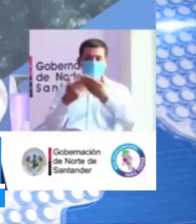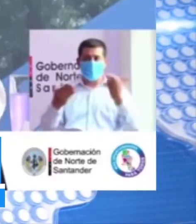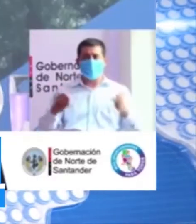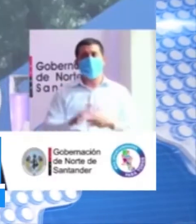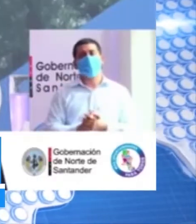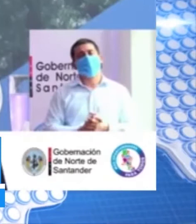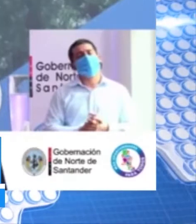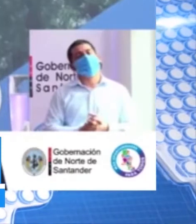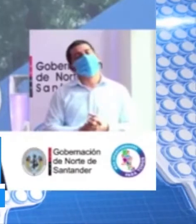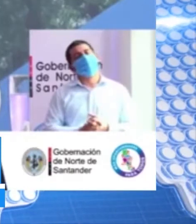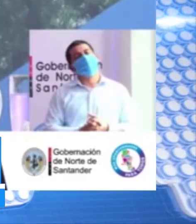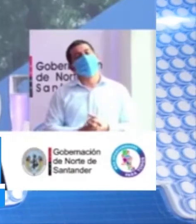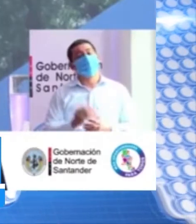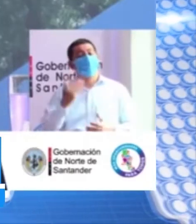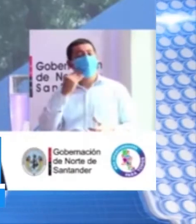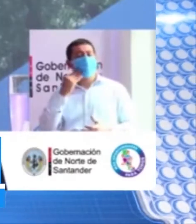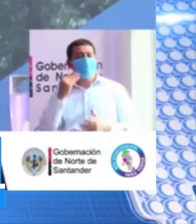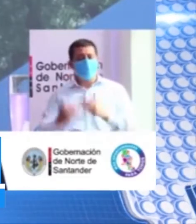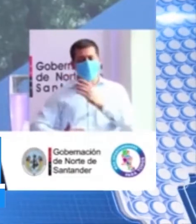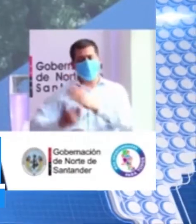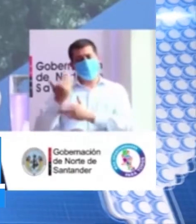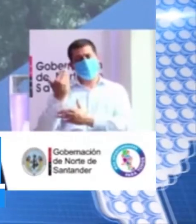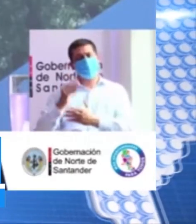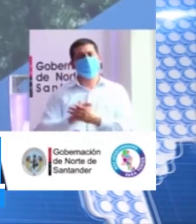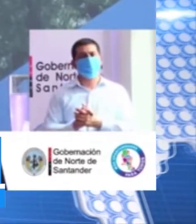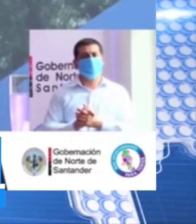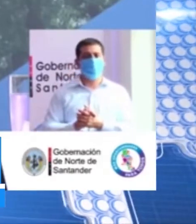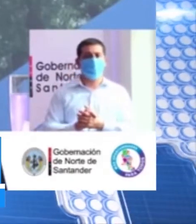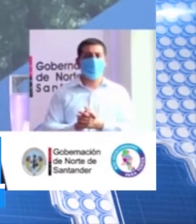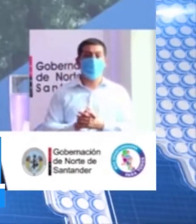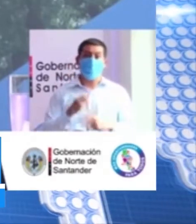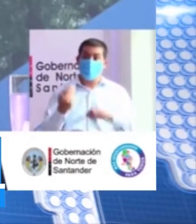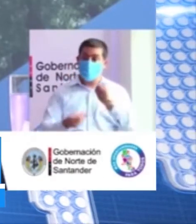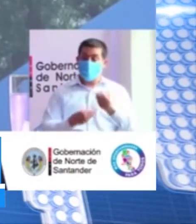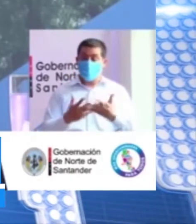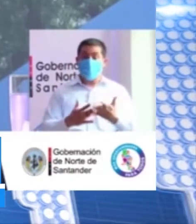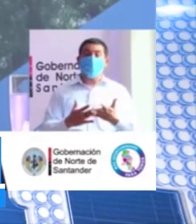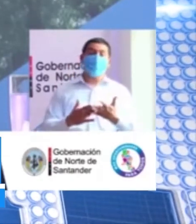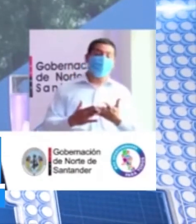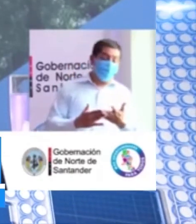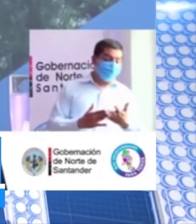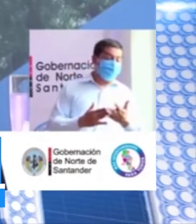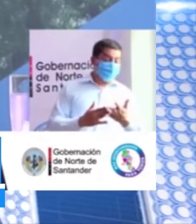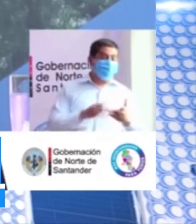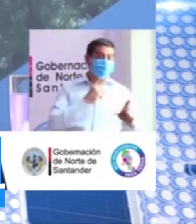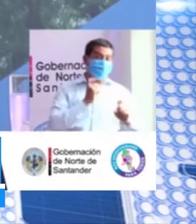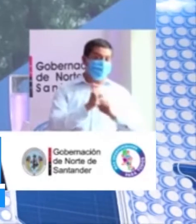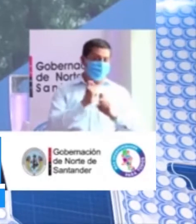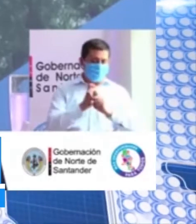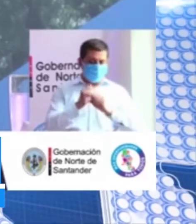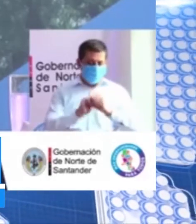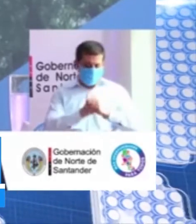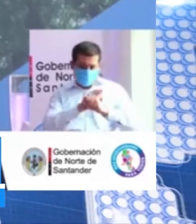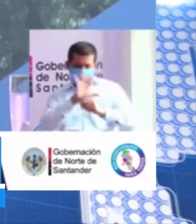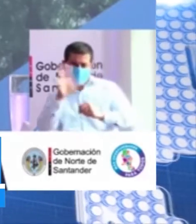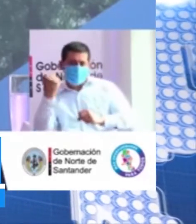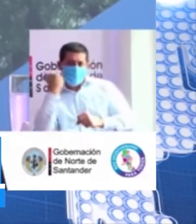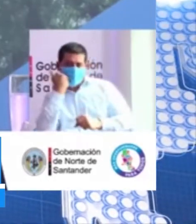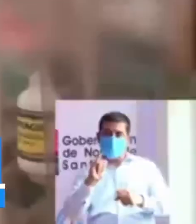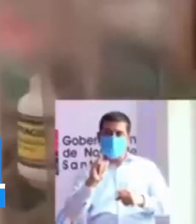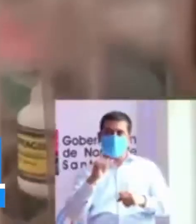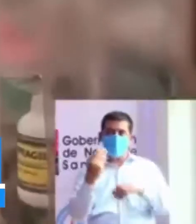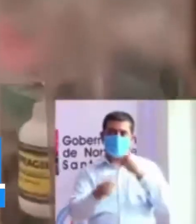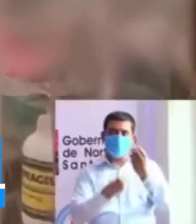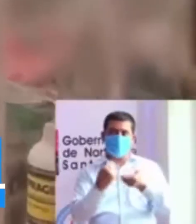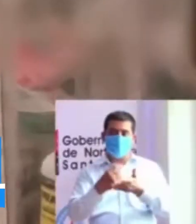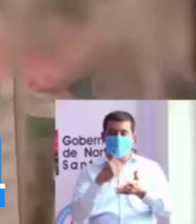Cuando iniciamos esta gravosa enfermedad, la capacidad en unidad de cuidados intensivos